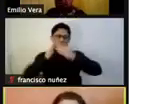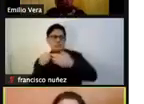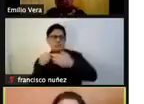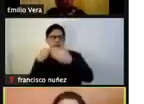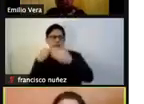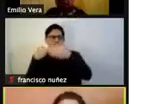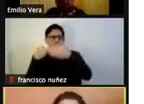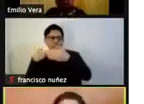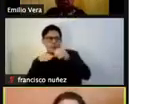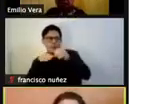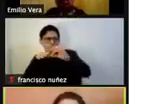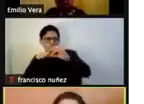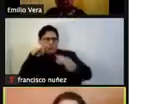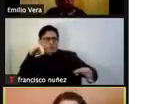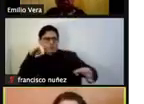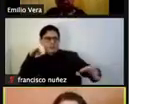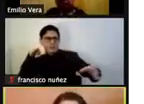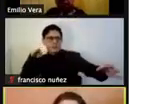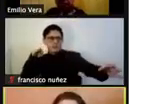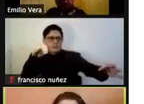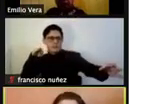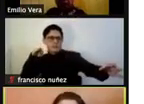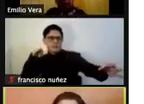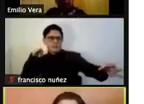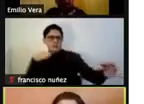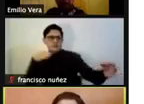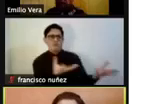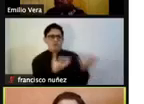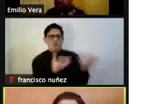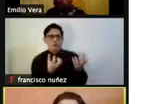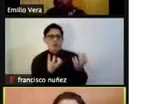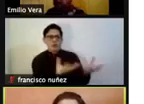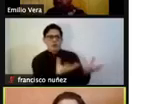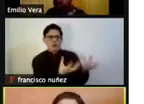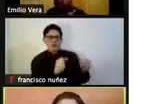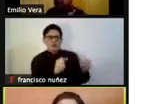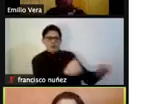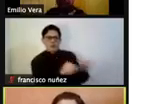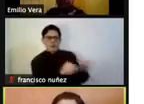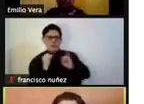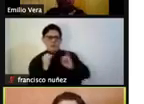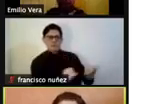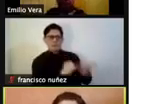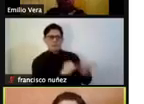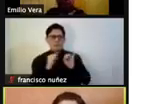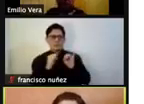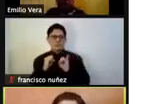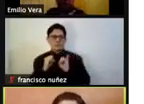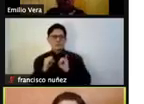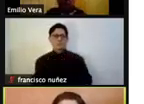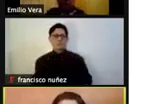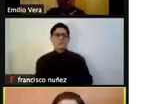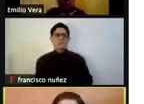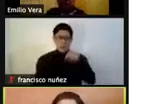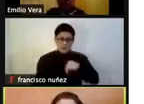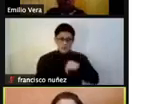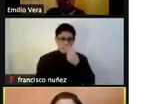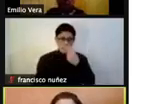Bueno, a las personas que nos están viendo, les cuento que estamos haciendo un nuevo ciclo de conversaciones sobre la